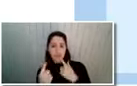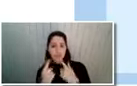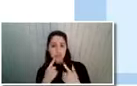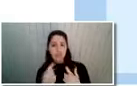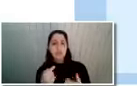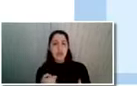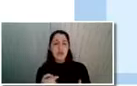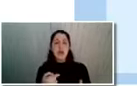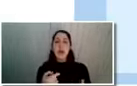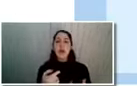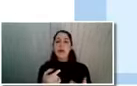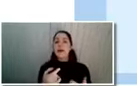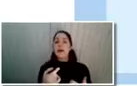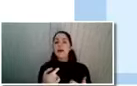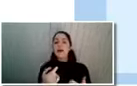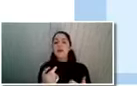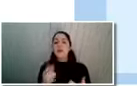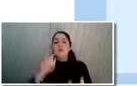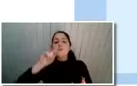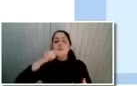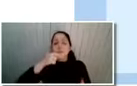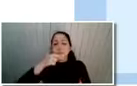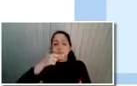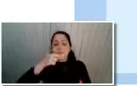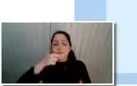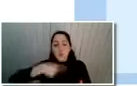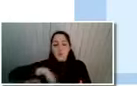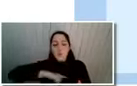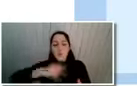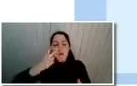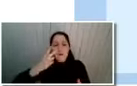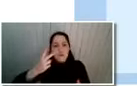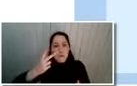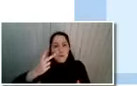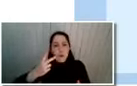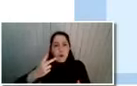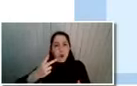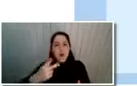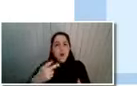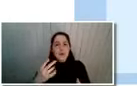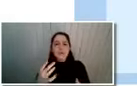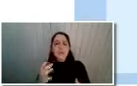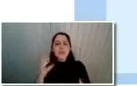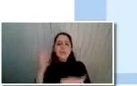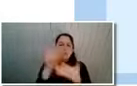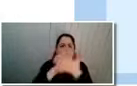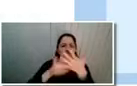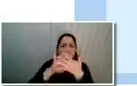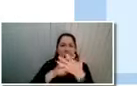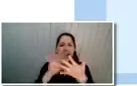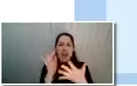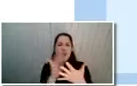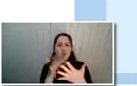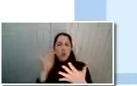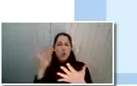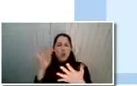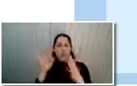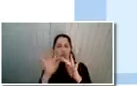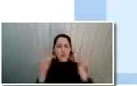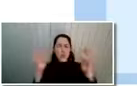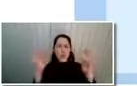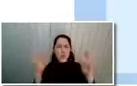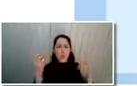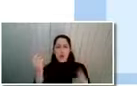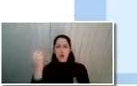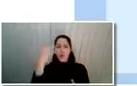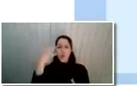que nosotros vemos es una señal de fluorescencia, porque se le agrega extra al PCR un